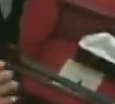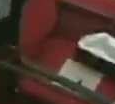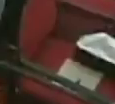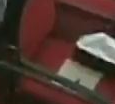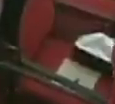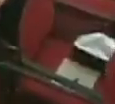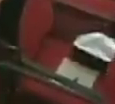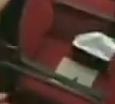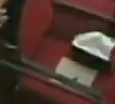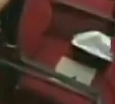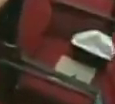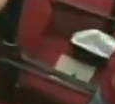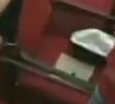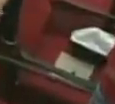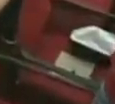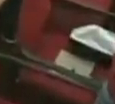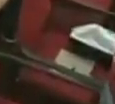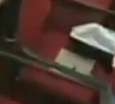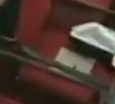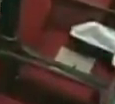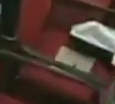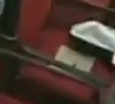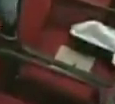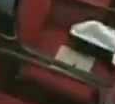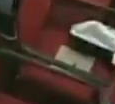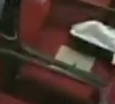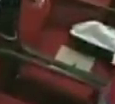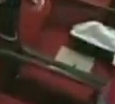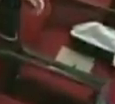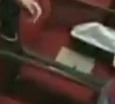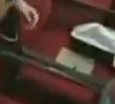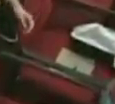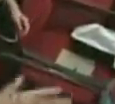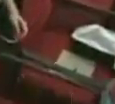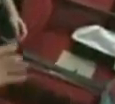Venezuela, Nicolás Maduro Moros.